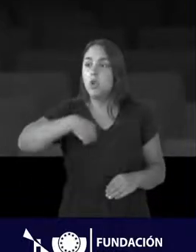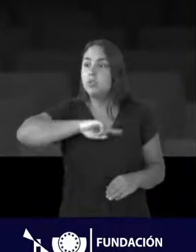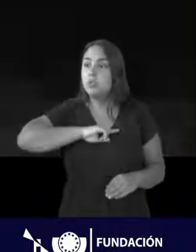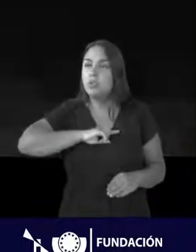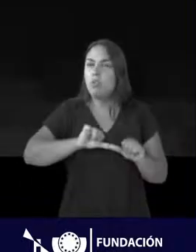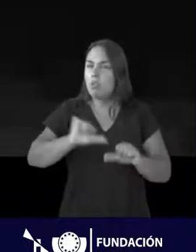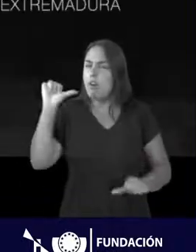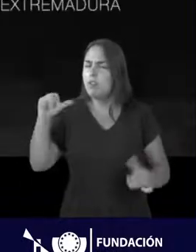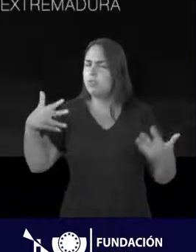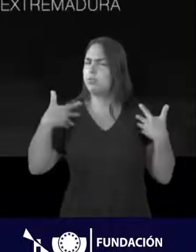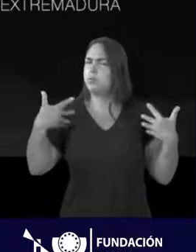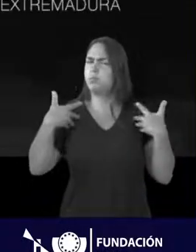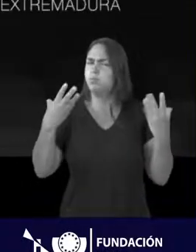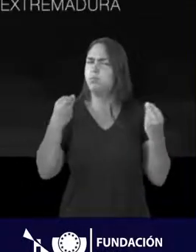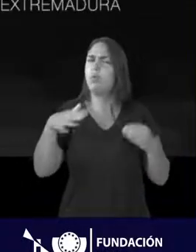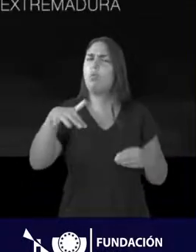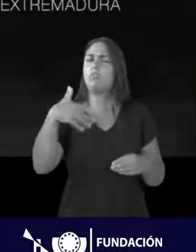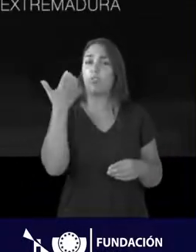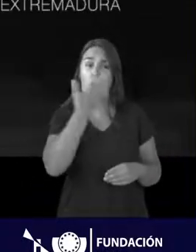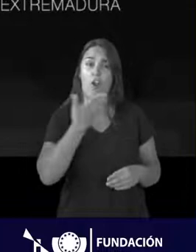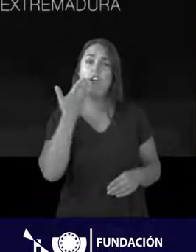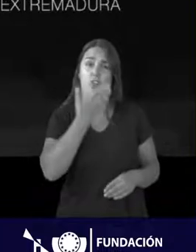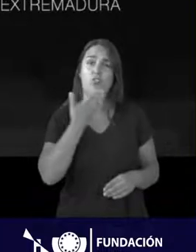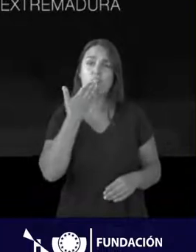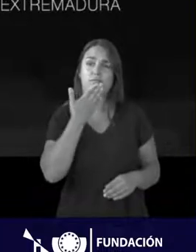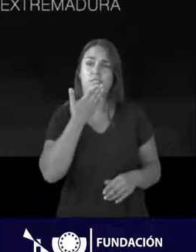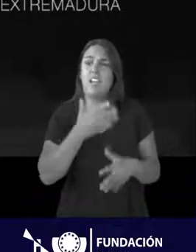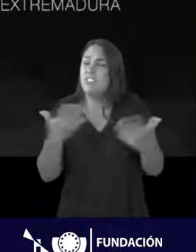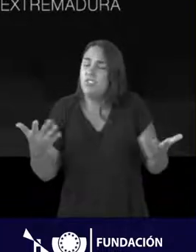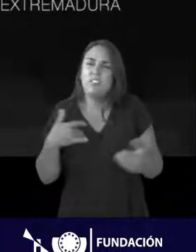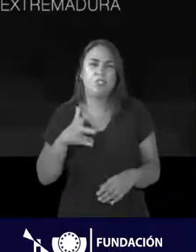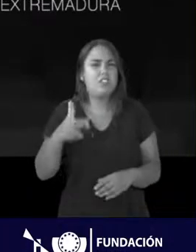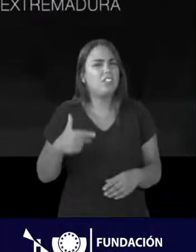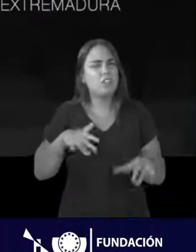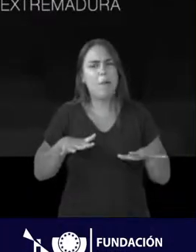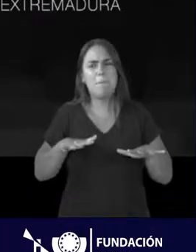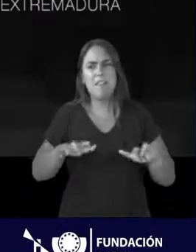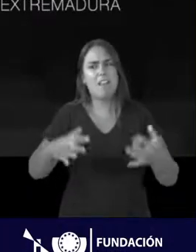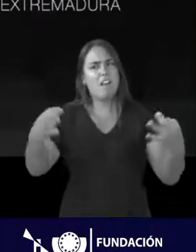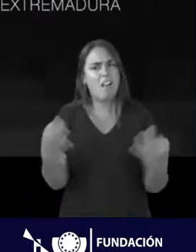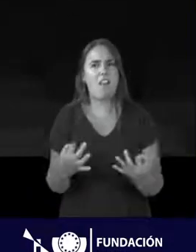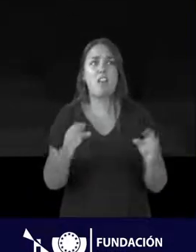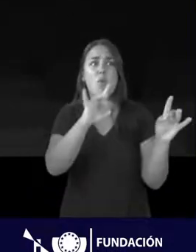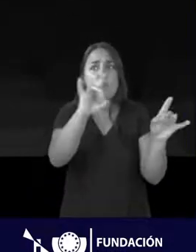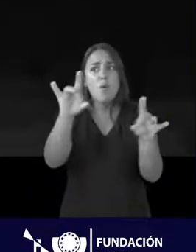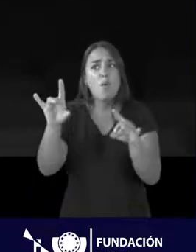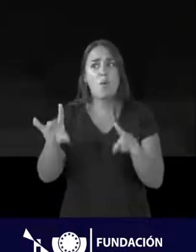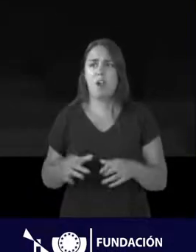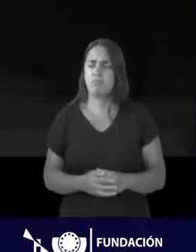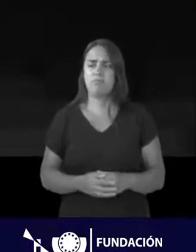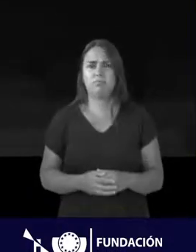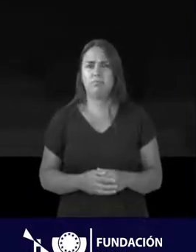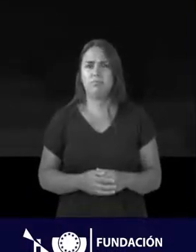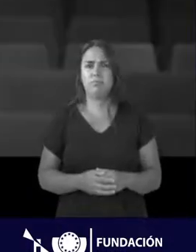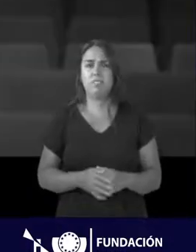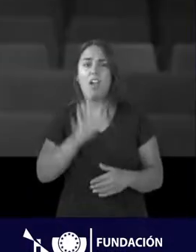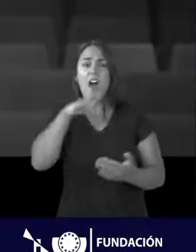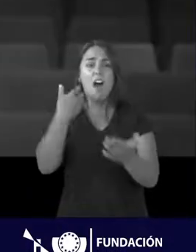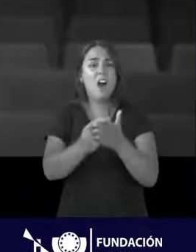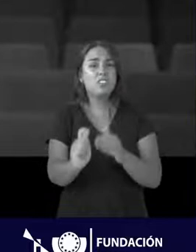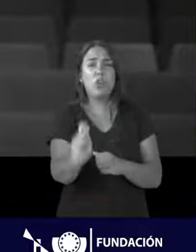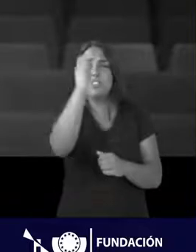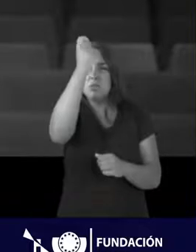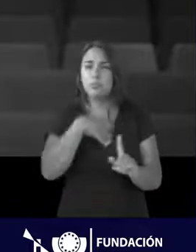trabajo Nosotros hemos pasado mal en los Colegios tenemos derecho a aprender como los demás